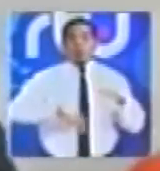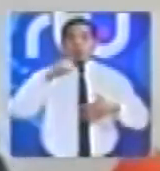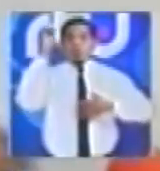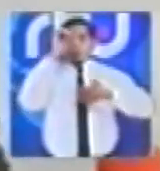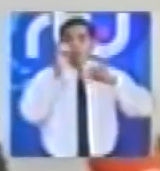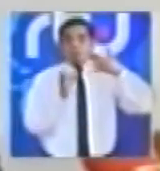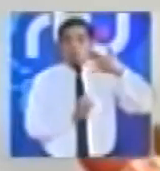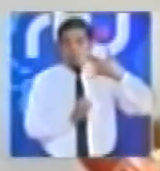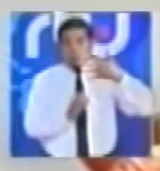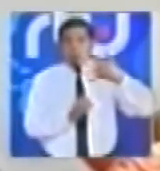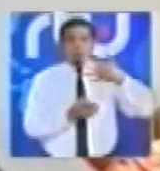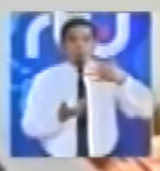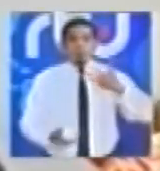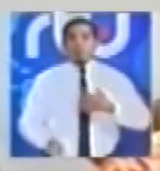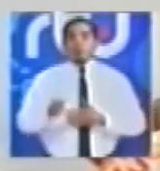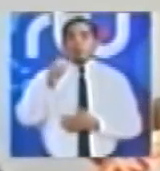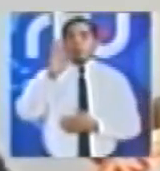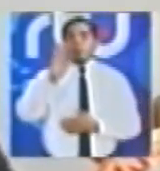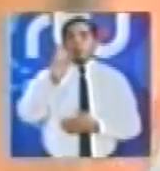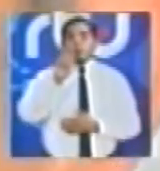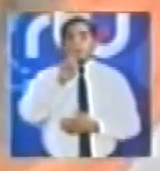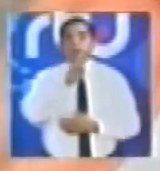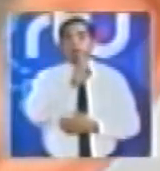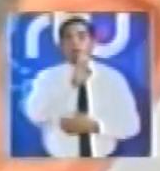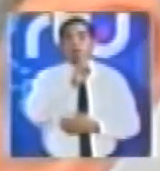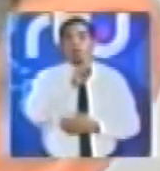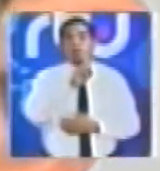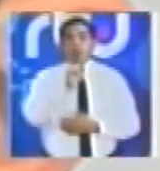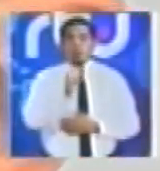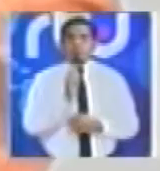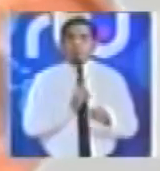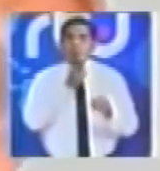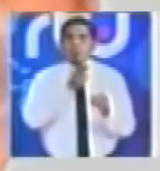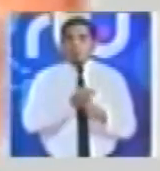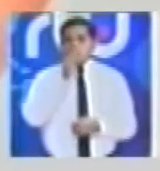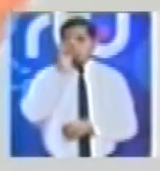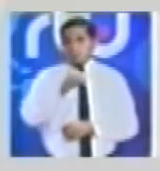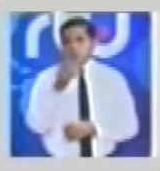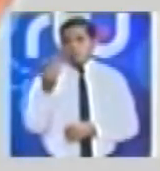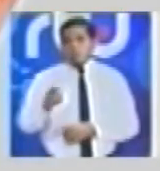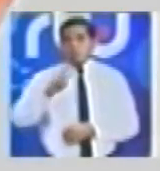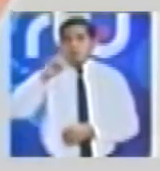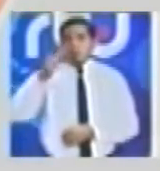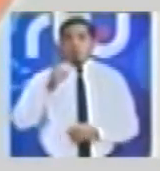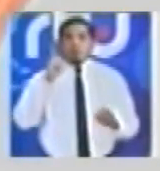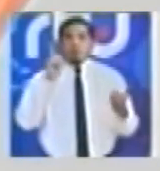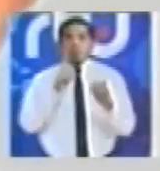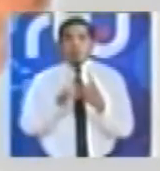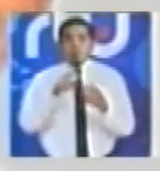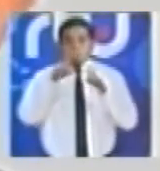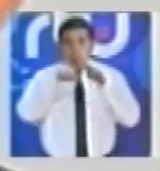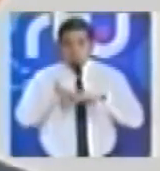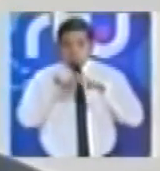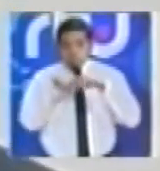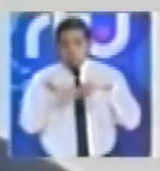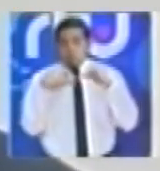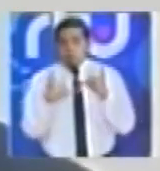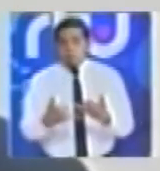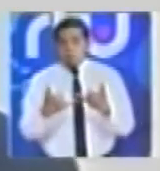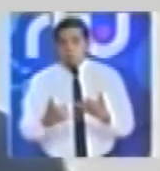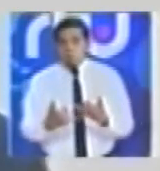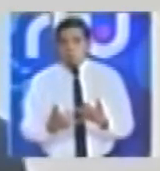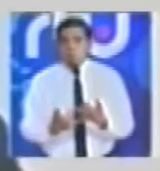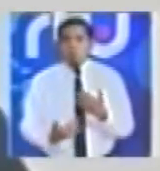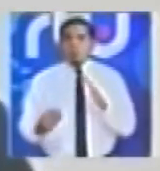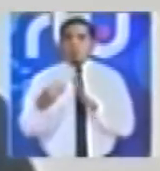Superior, Ciencia, Tecnología e Innovación, CENESID, Augusto Barrera, participó este martes en el segundo encuentro para la revisión y actualización de los